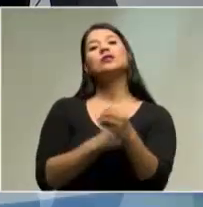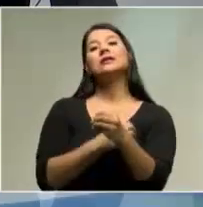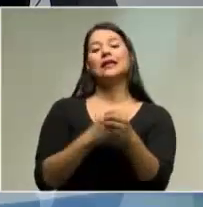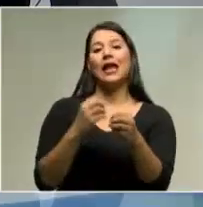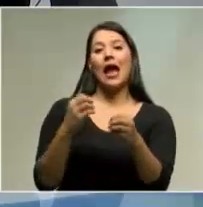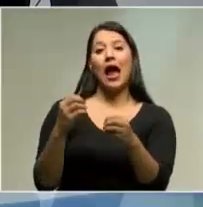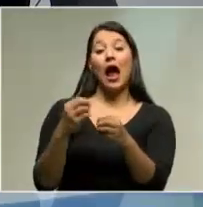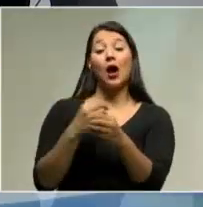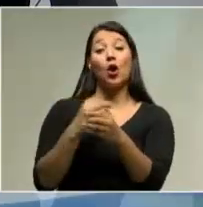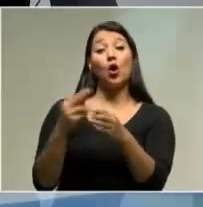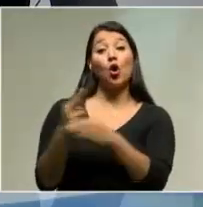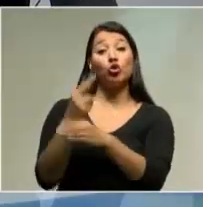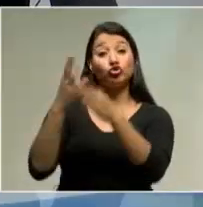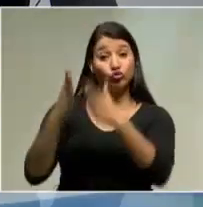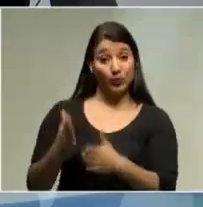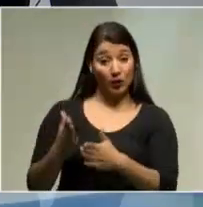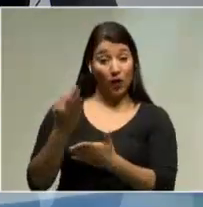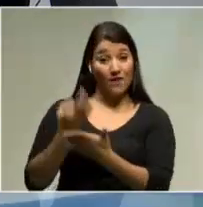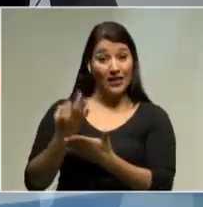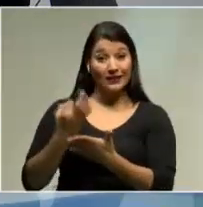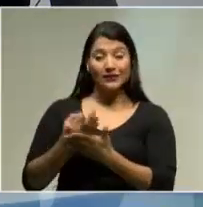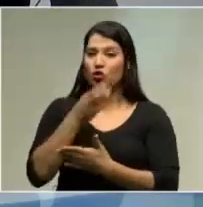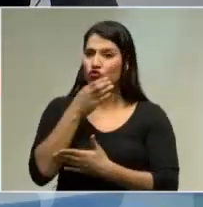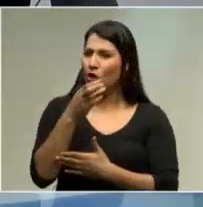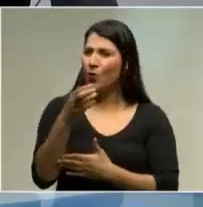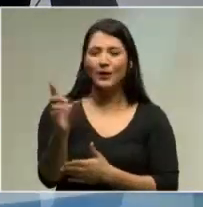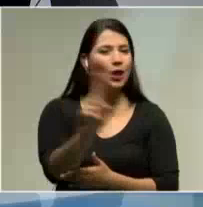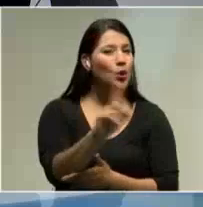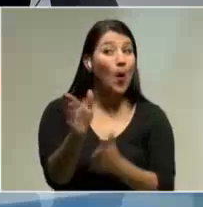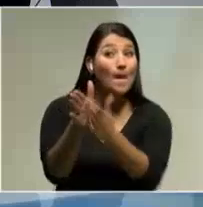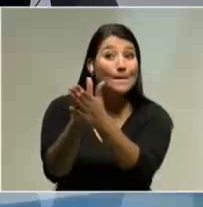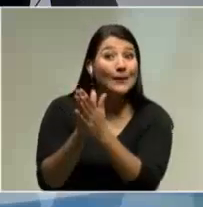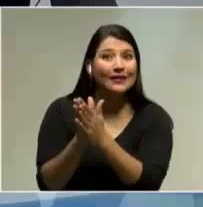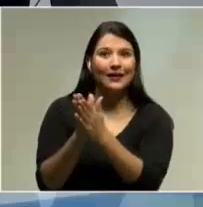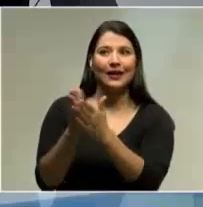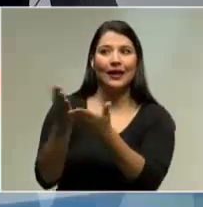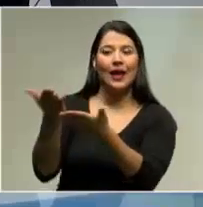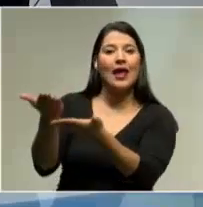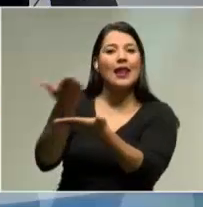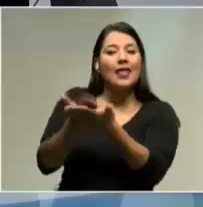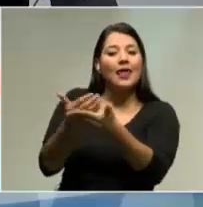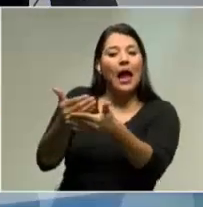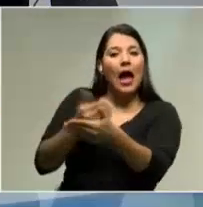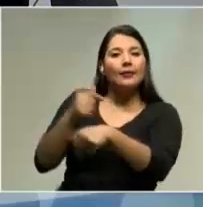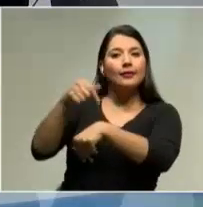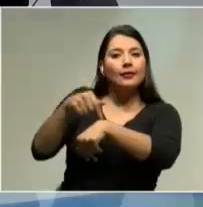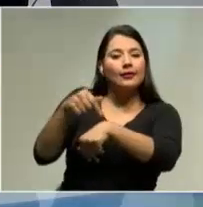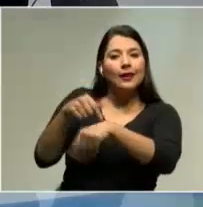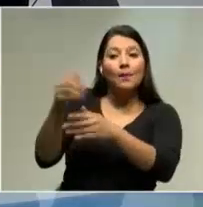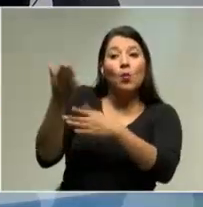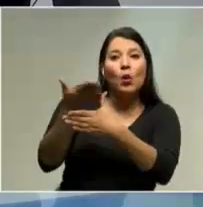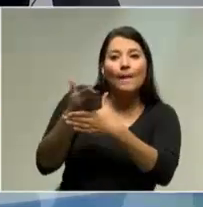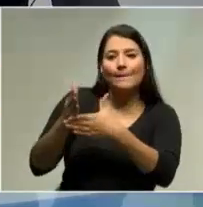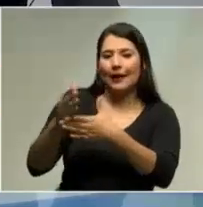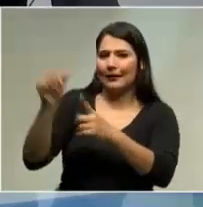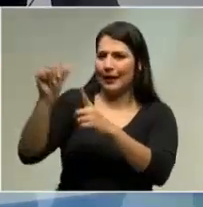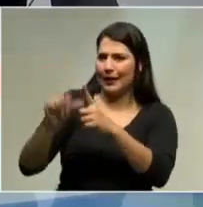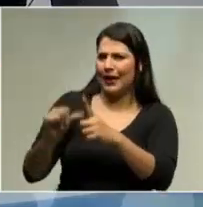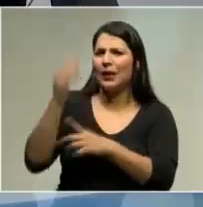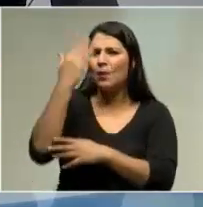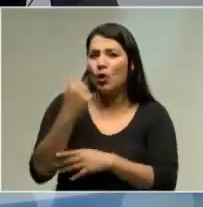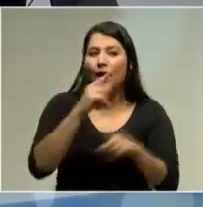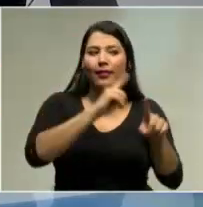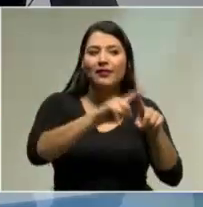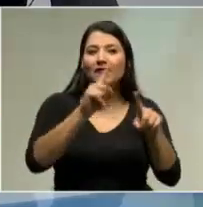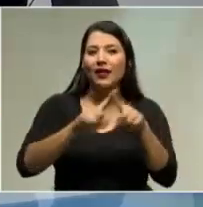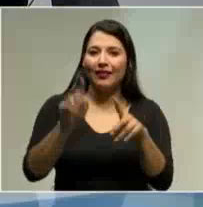Consumidor Financiero recomienda no solicitar un adelanto de este rubro a través de los créditos que están ofreciendo las